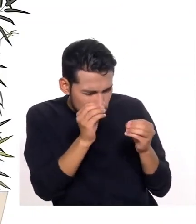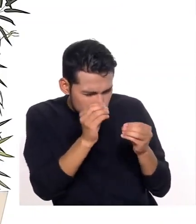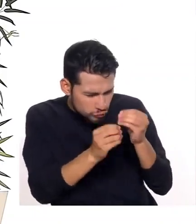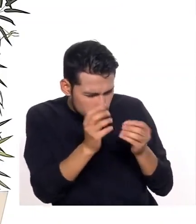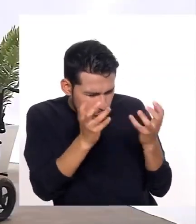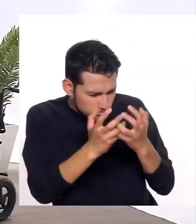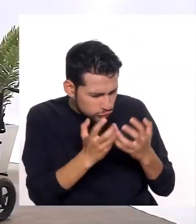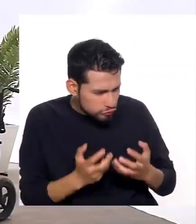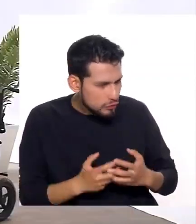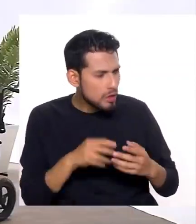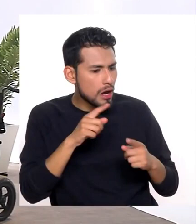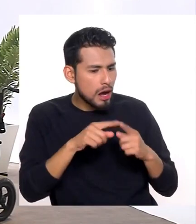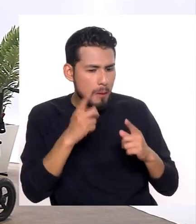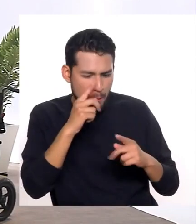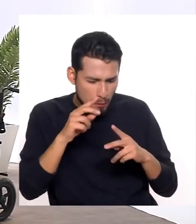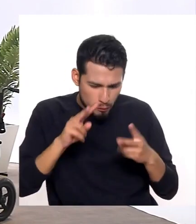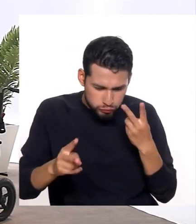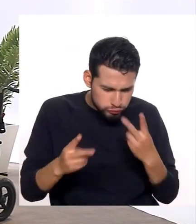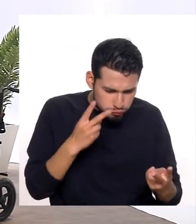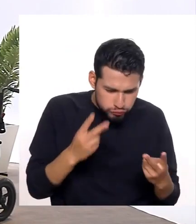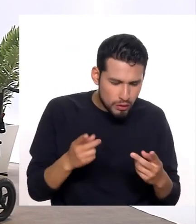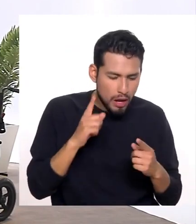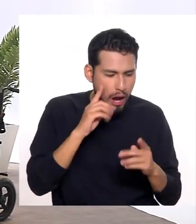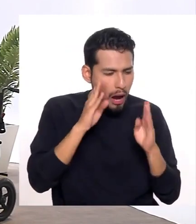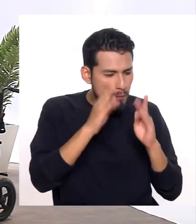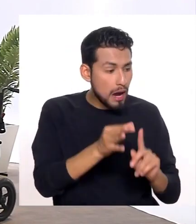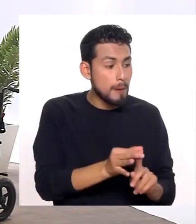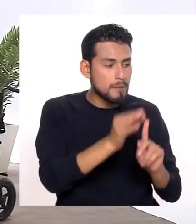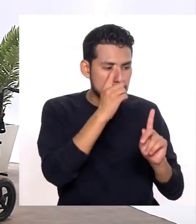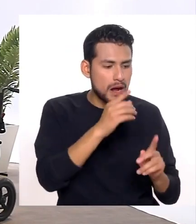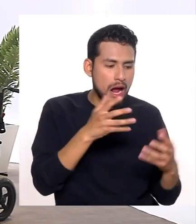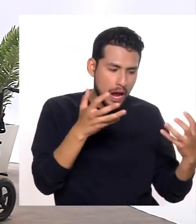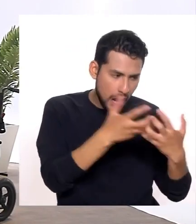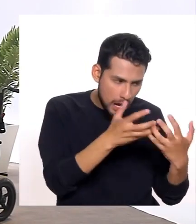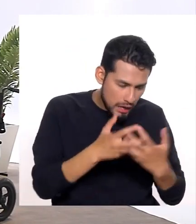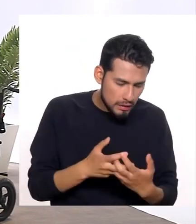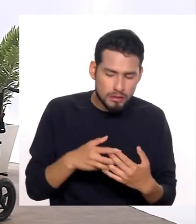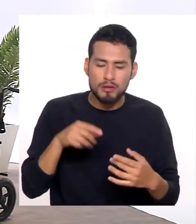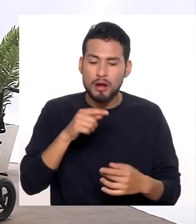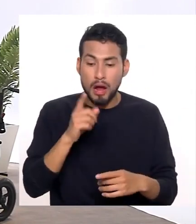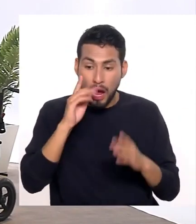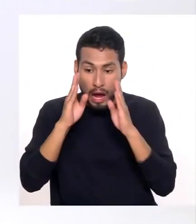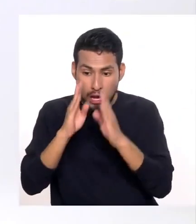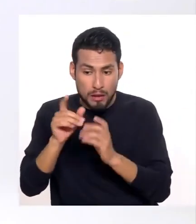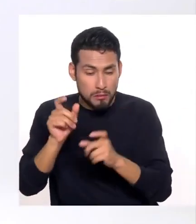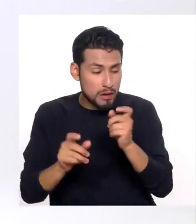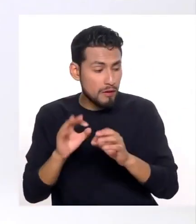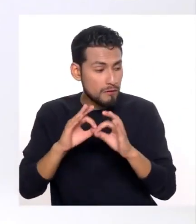el material, evaluación diferenciada, atender a la familia que viene con tanta